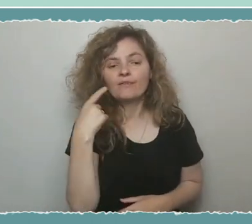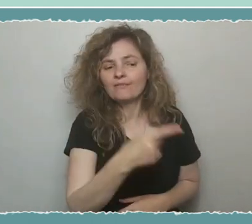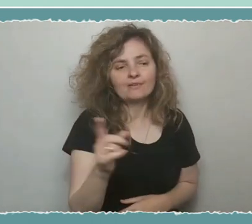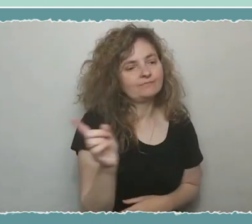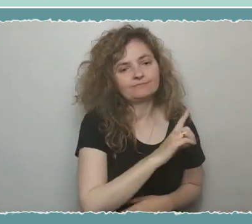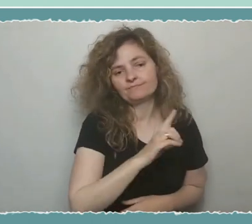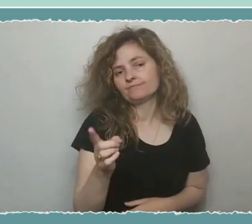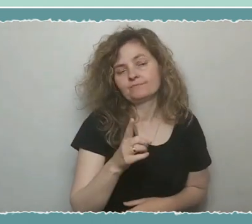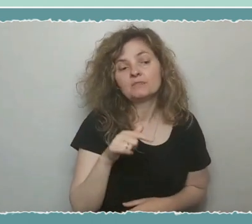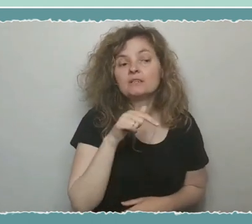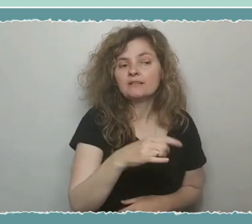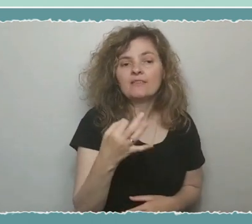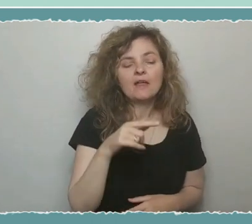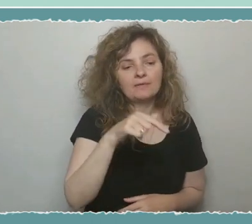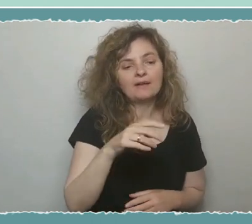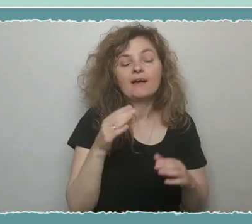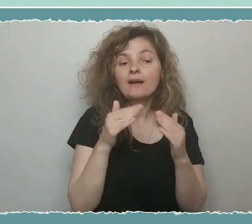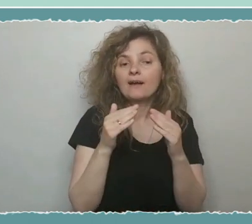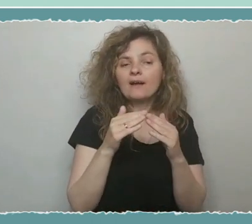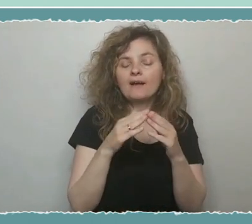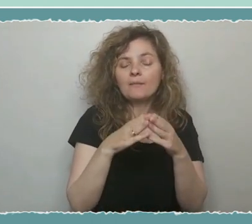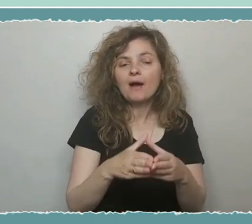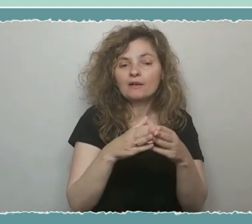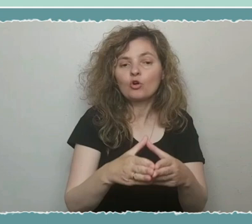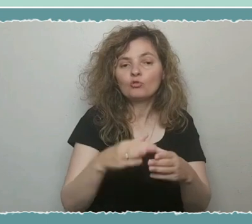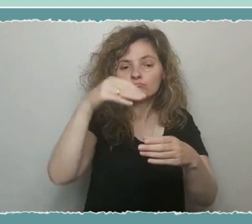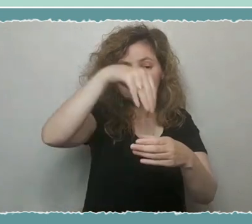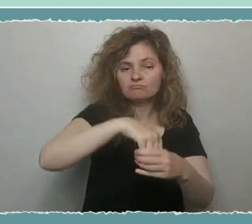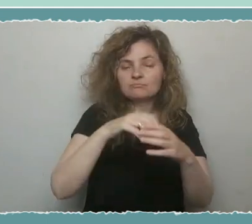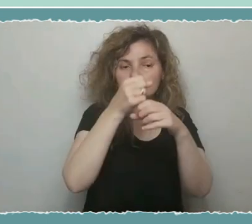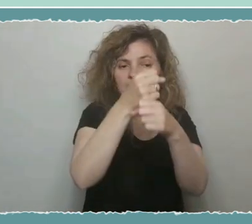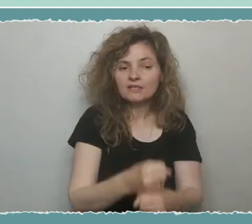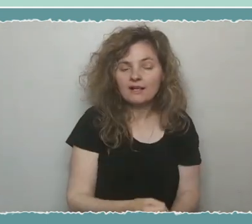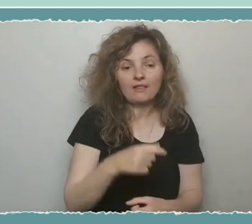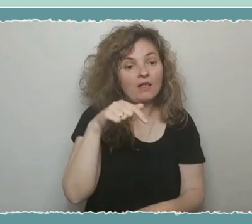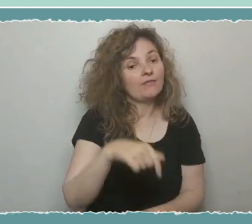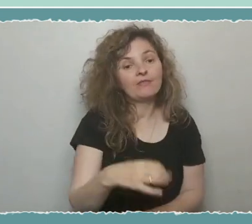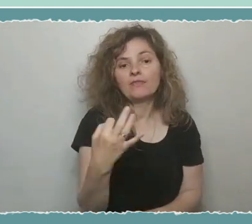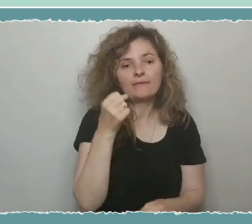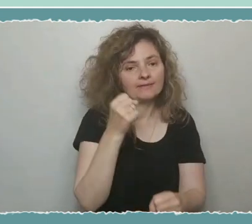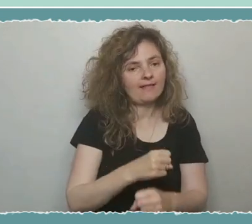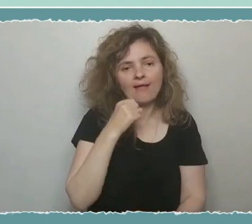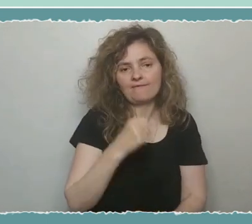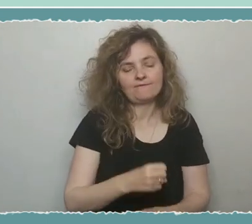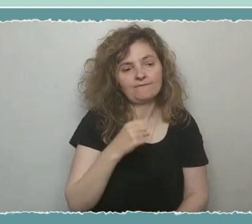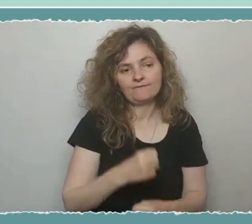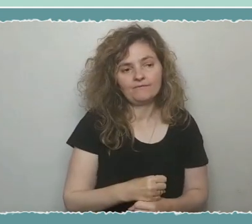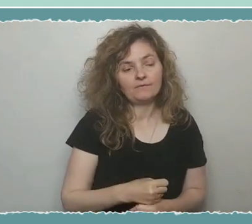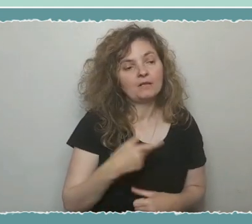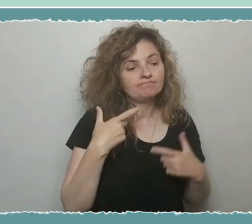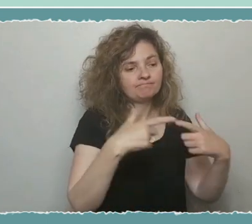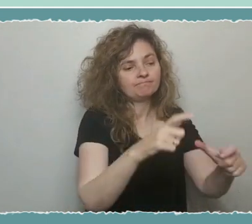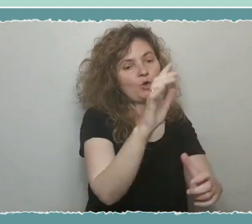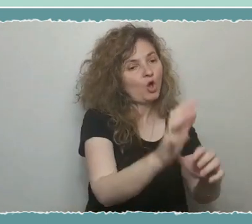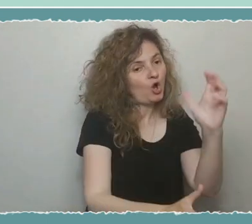non iba a ir ao polo sur. E que se tiña que quedar naquel barco, tiña que traballar. Pero non traballar no barco. Sino